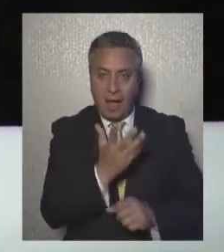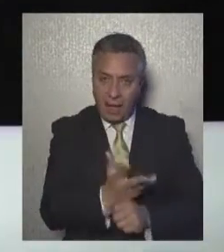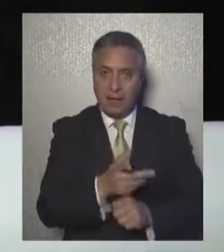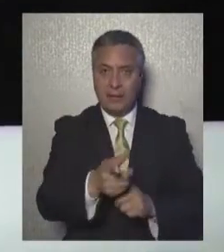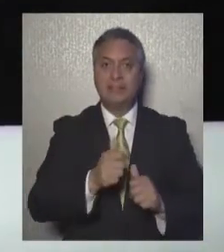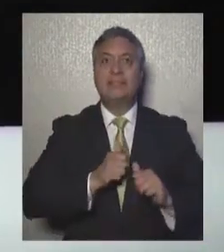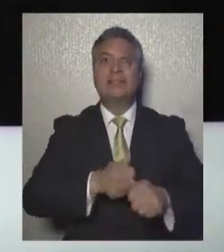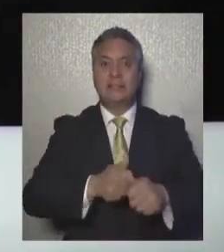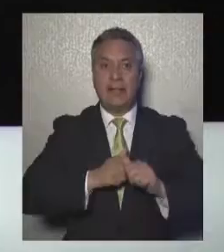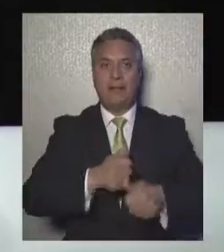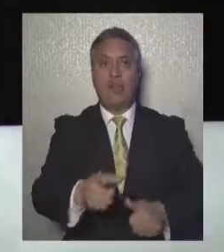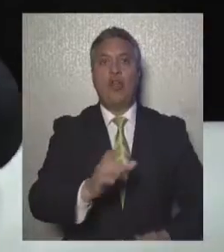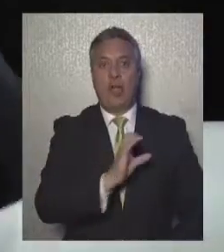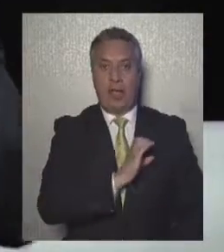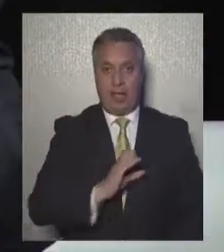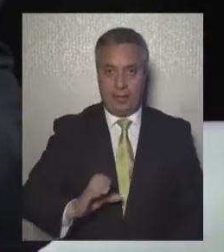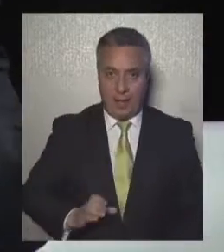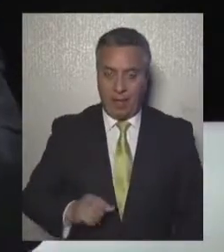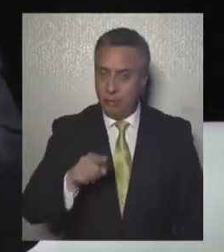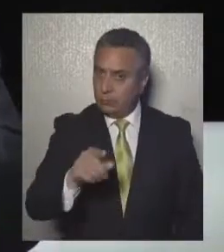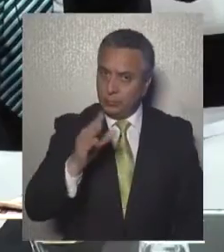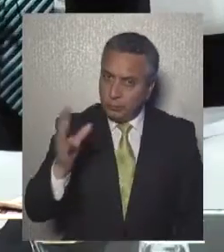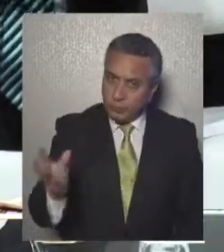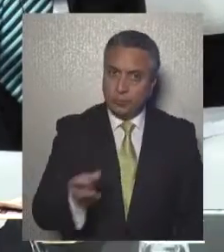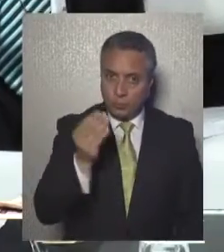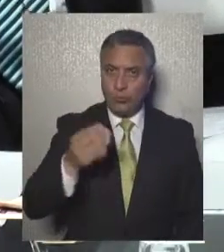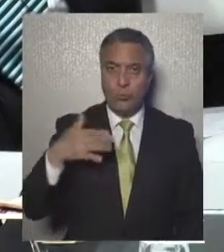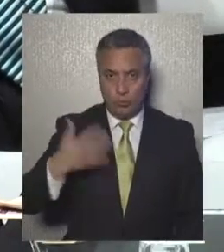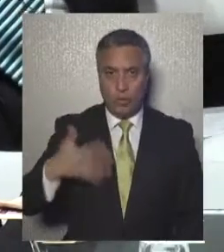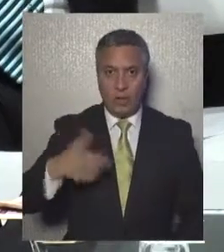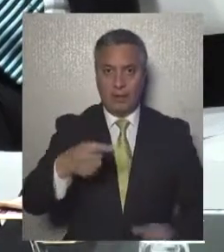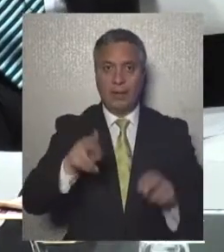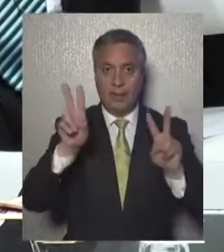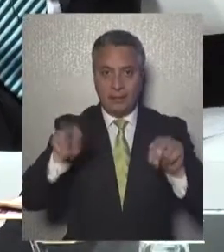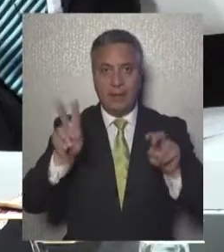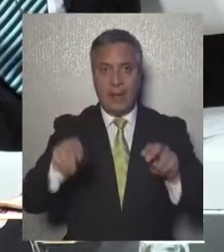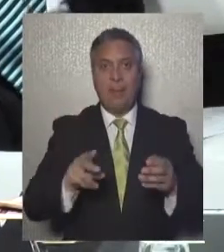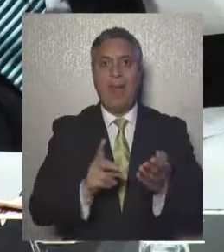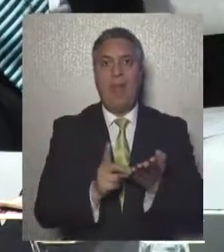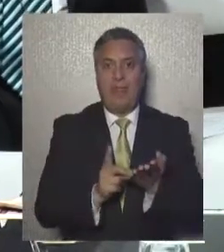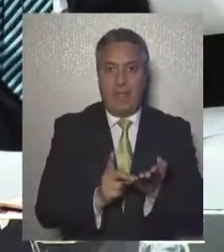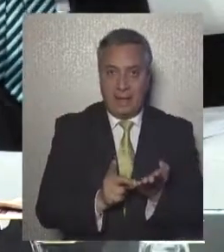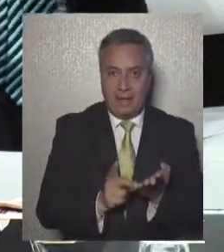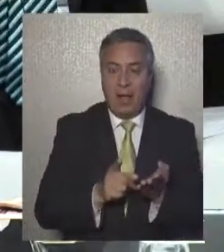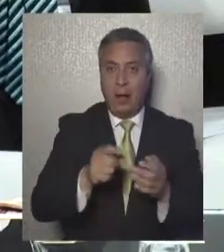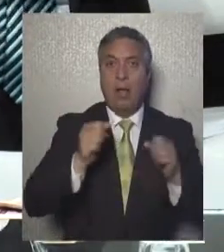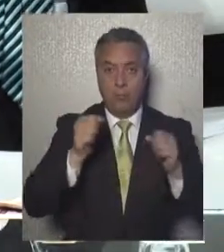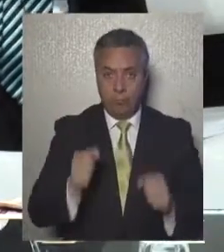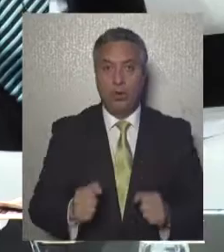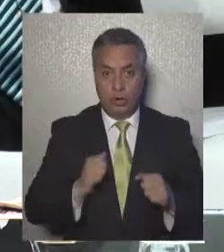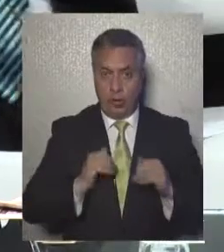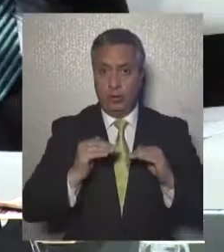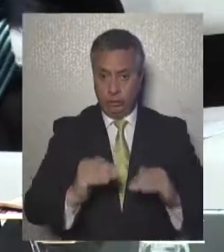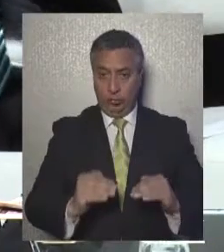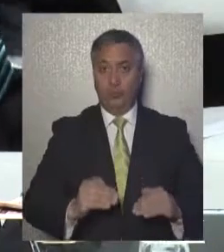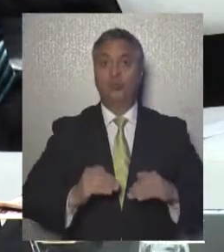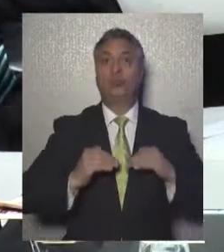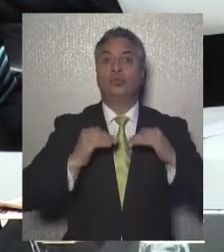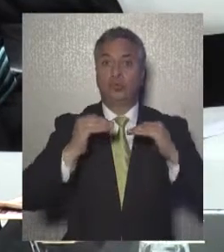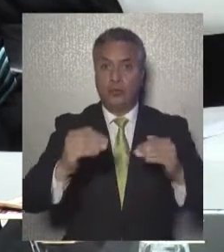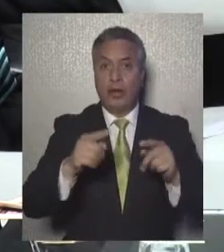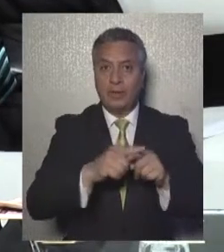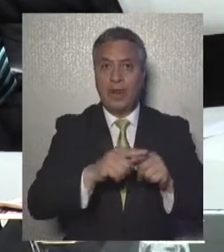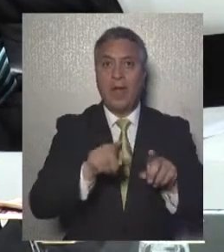Estado muy importantes en el tema digital para poder ser capaces de subirnos a esta